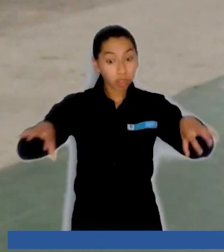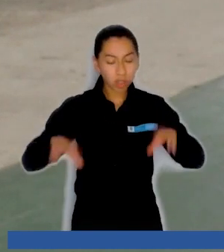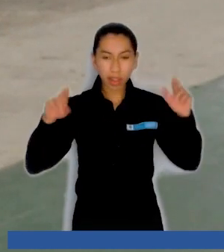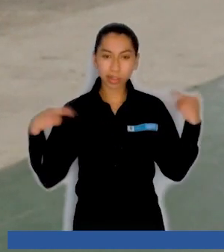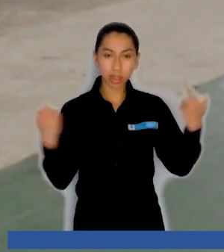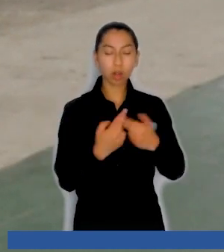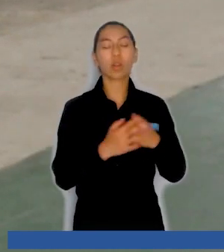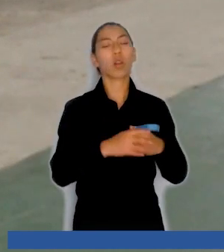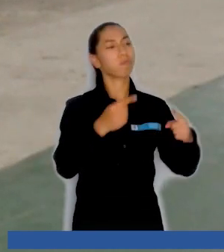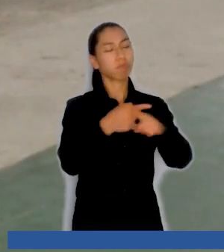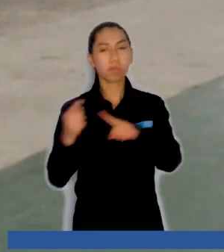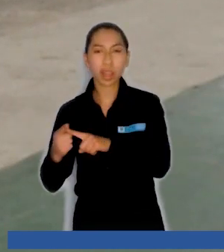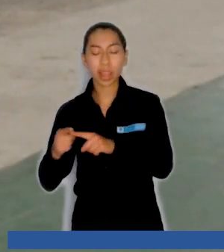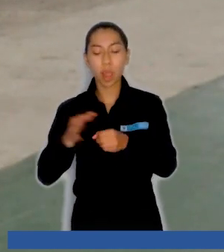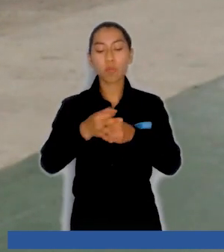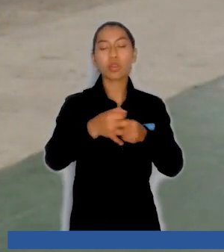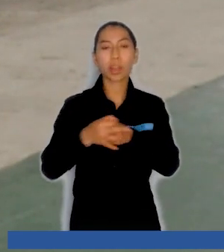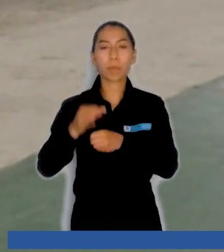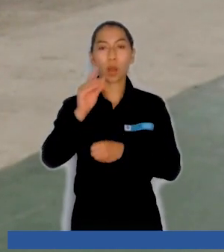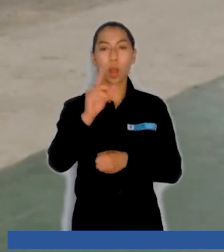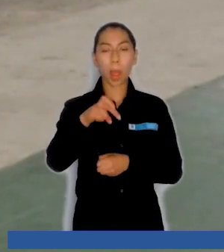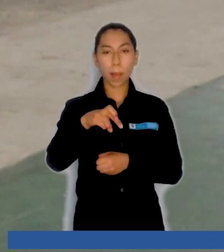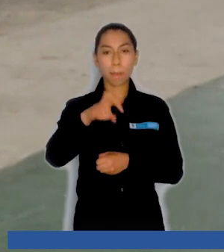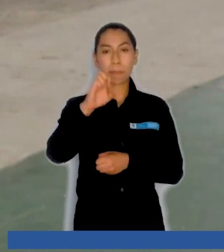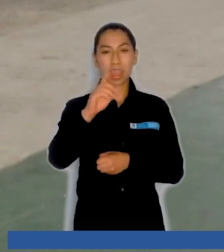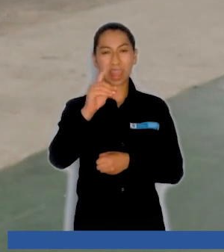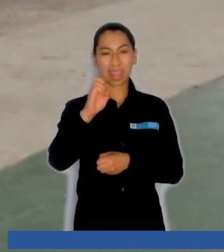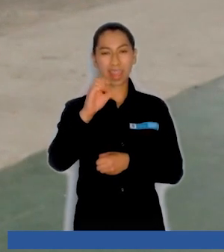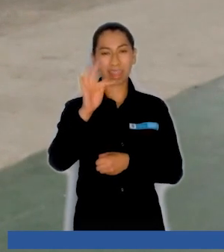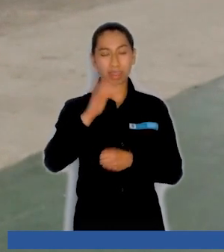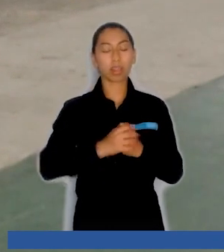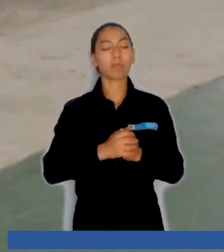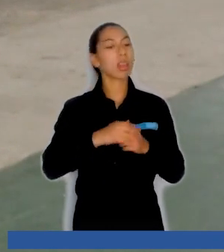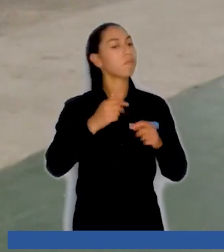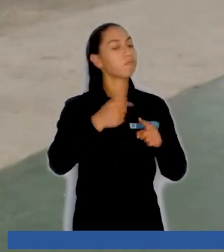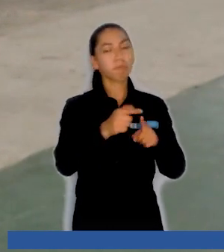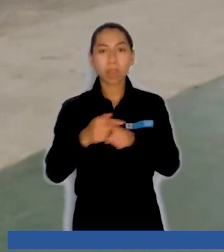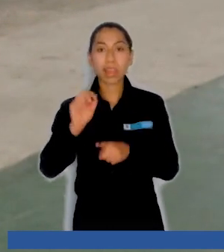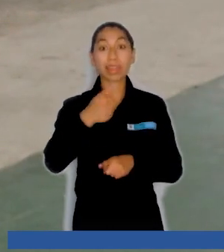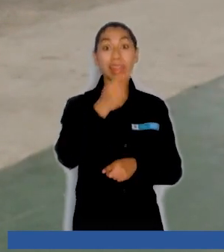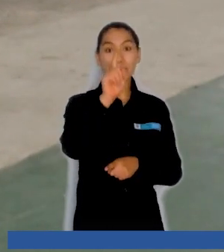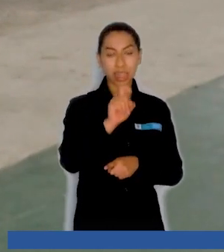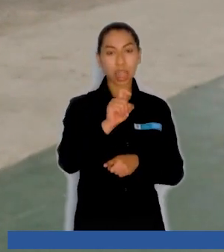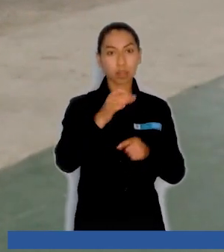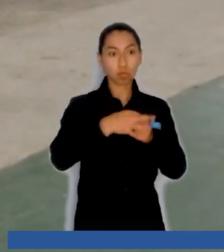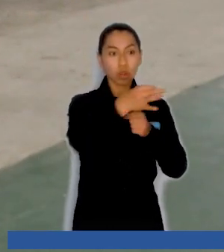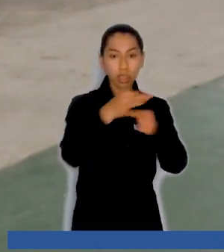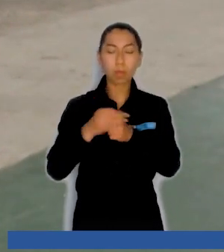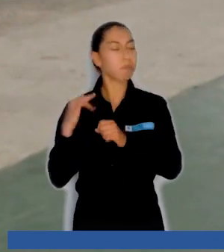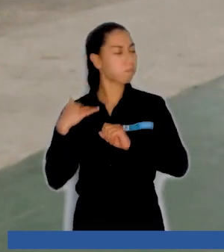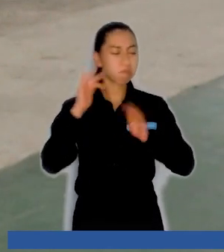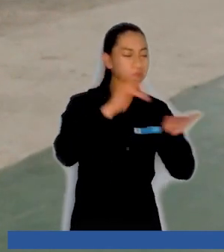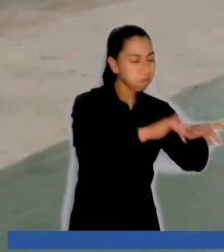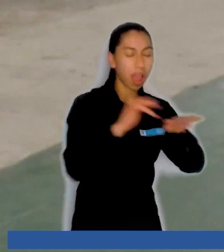todos los municipios PEDE, los hemos hecho estas capacitaciones en las 16 circunscripciones especiales